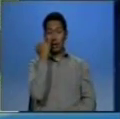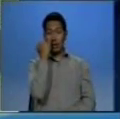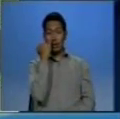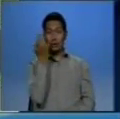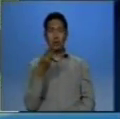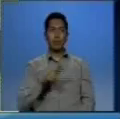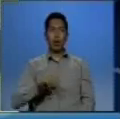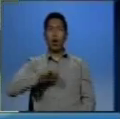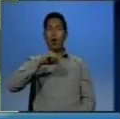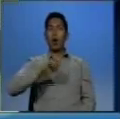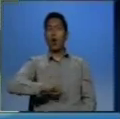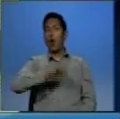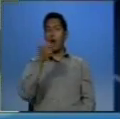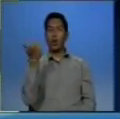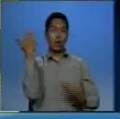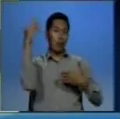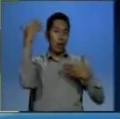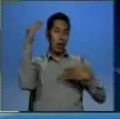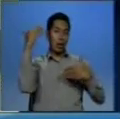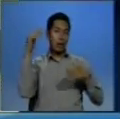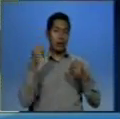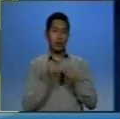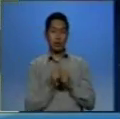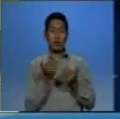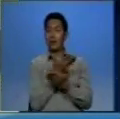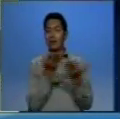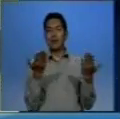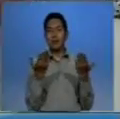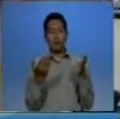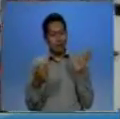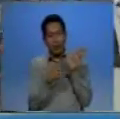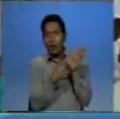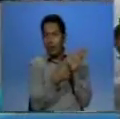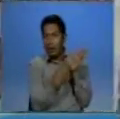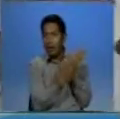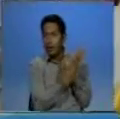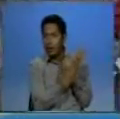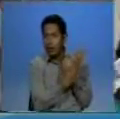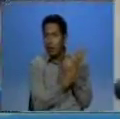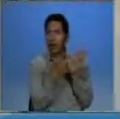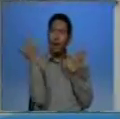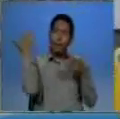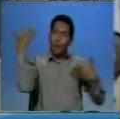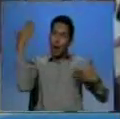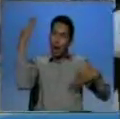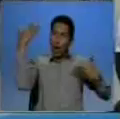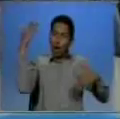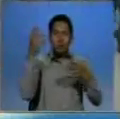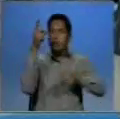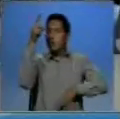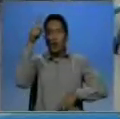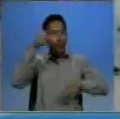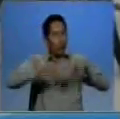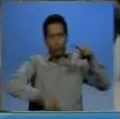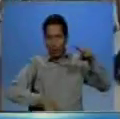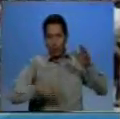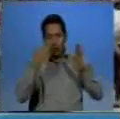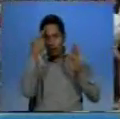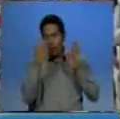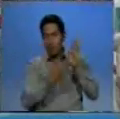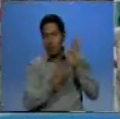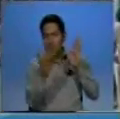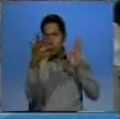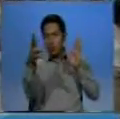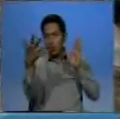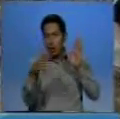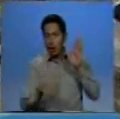más fuerza en la actividad política, sin considerar sus limitaciones por su estatus migratorio, participando en la marcha convocada por la Ecuarunari